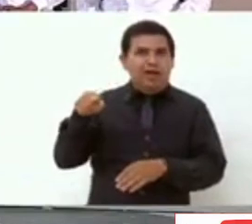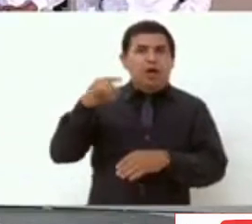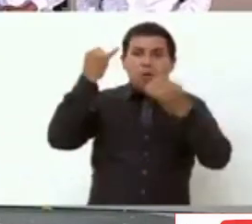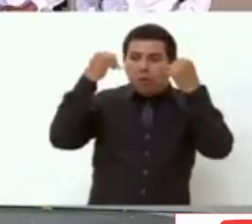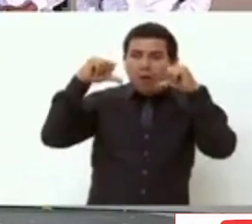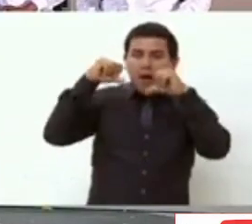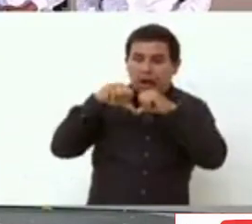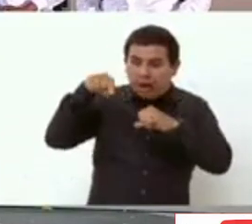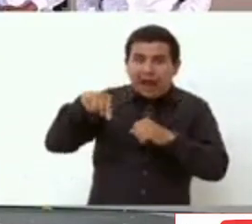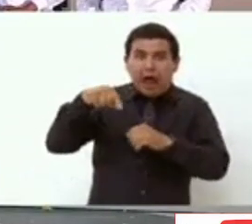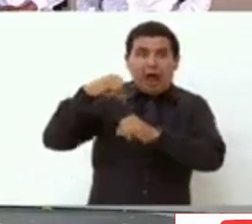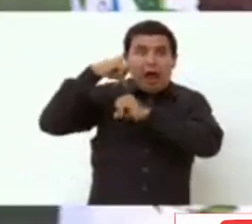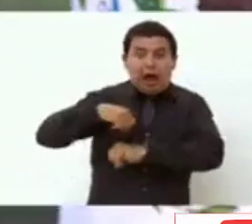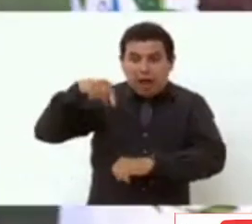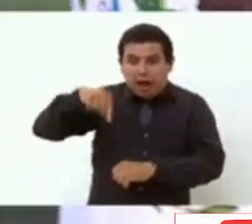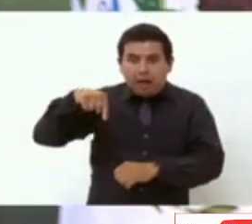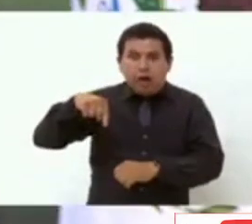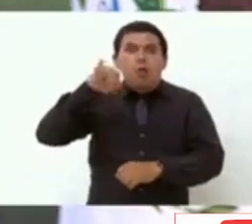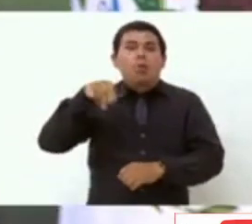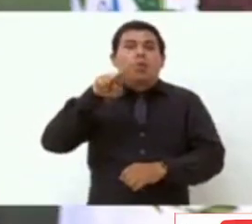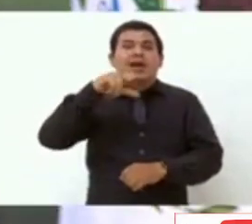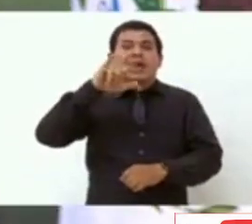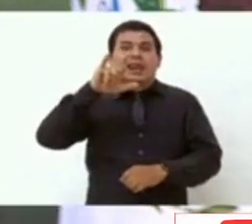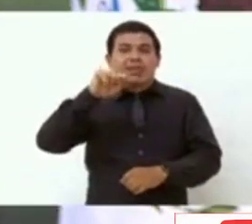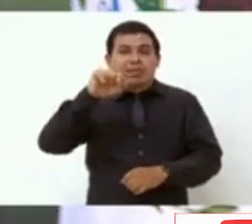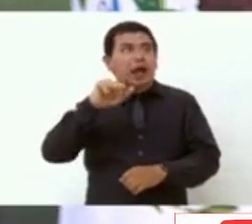uno de los símbolos más importantes de México.